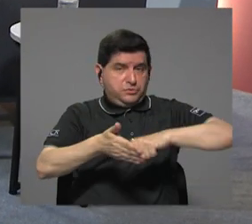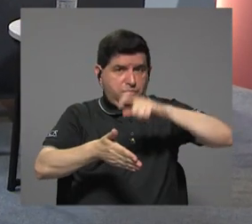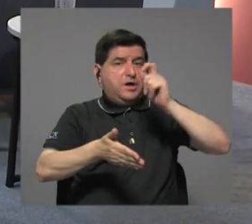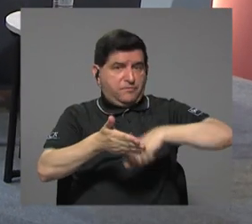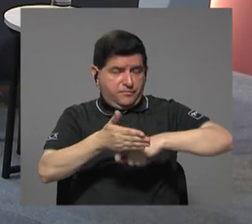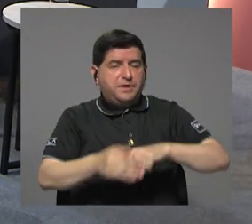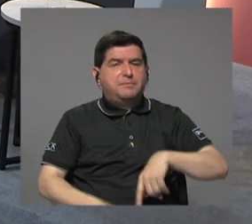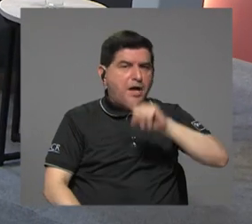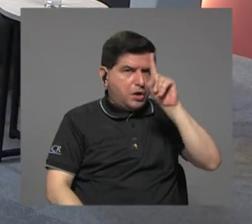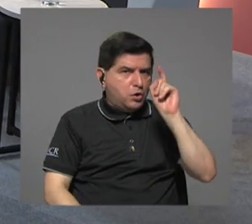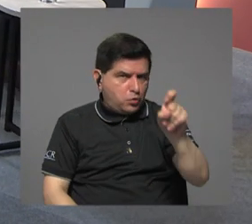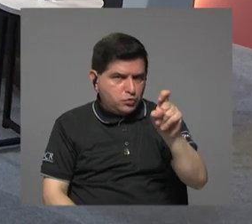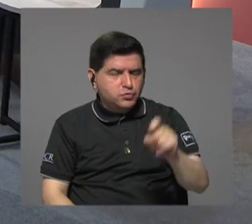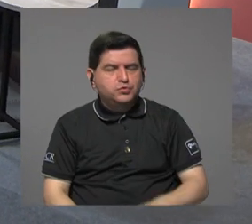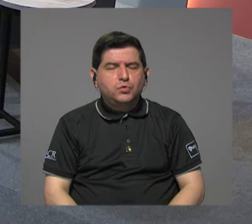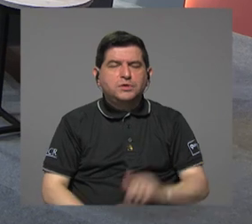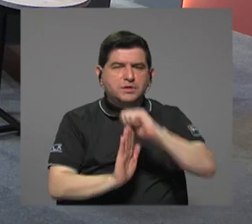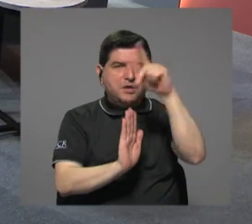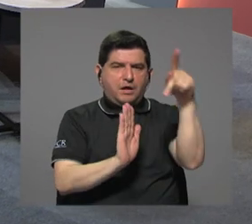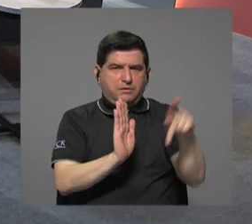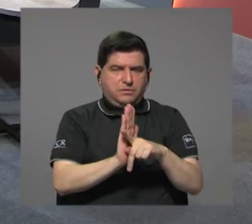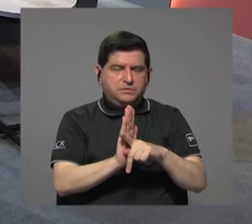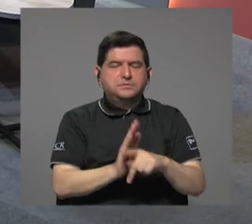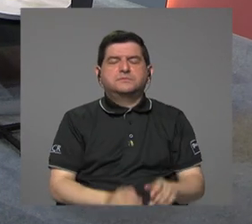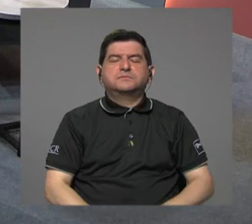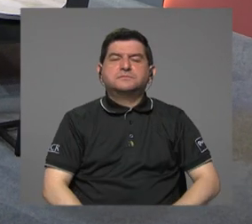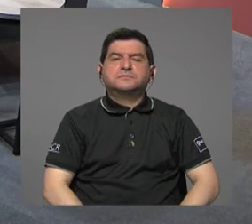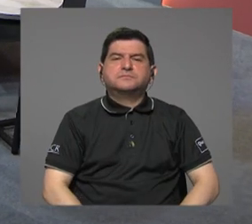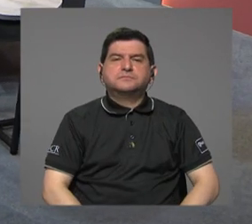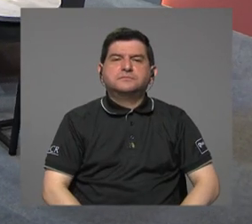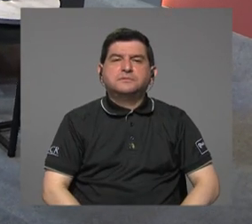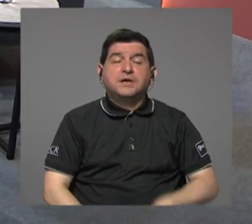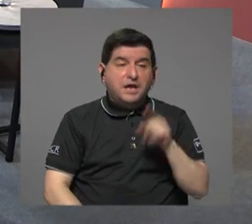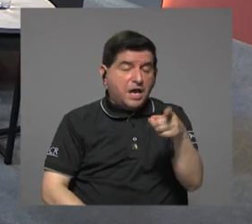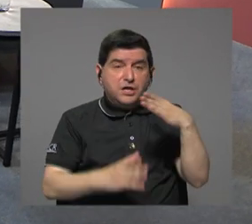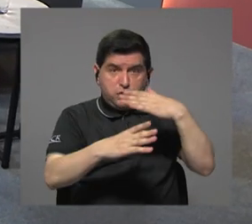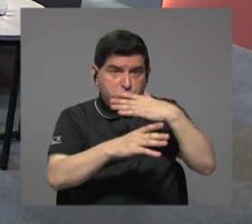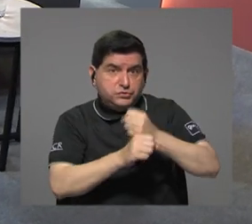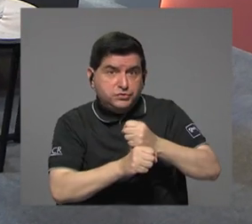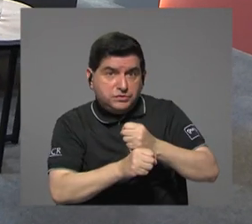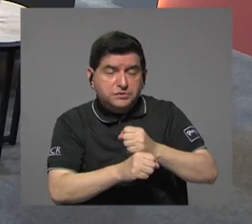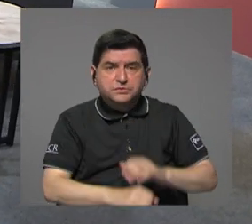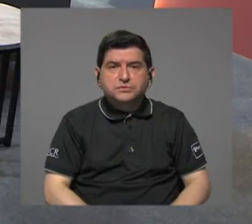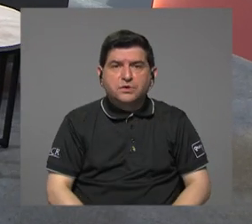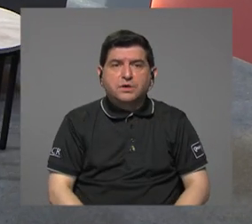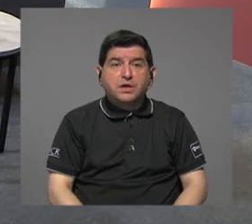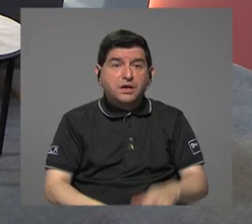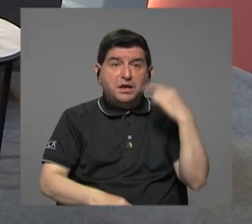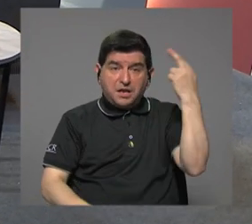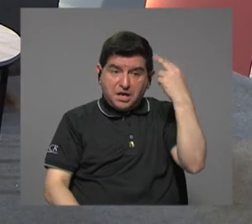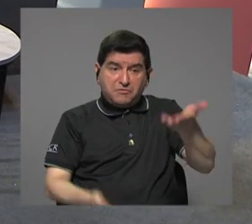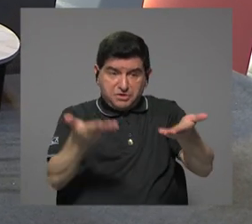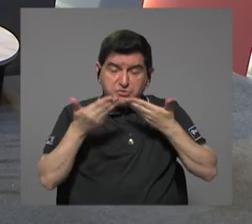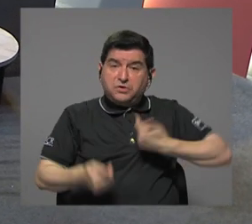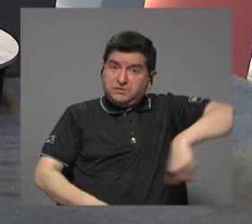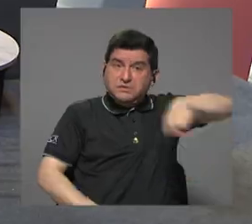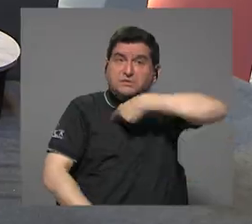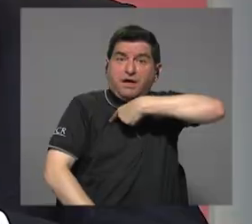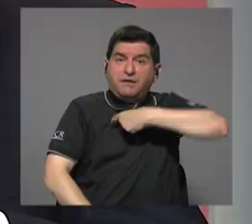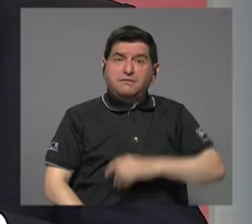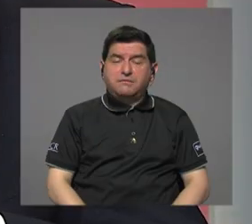consulta consulta de constitucionalidad que se hizo y que nos dieron la razón ahora